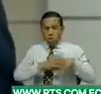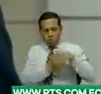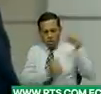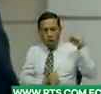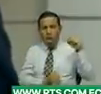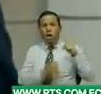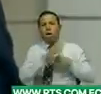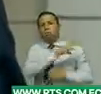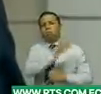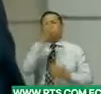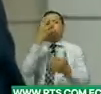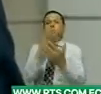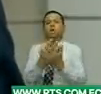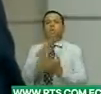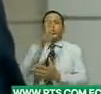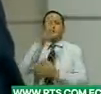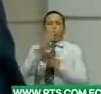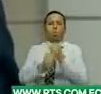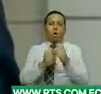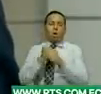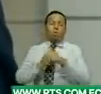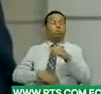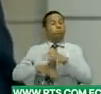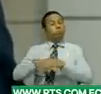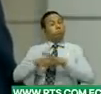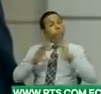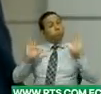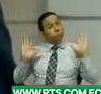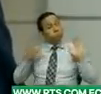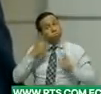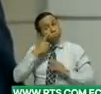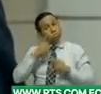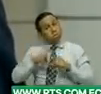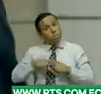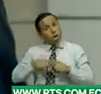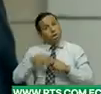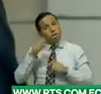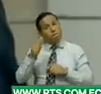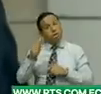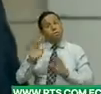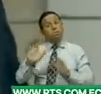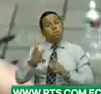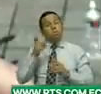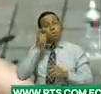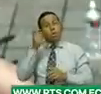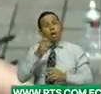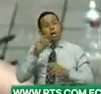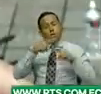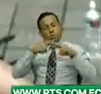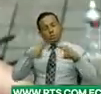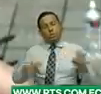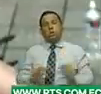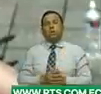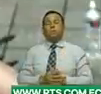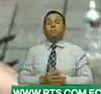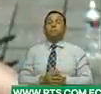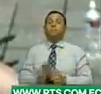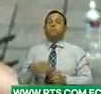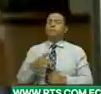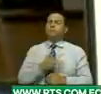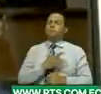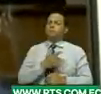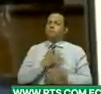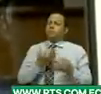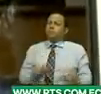varias circunstancias, eso lo decidirá ya en el momento oportuno si es que hay juicio y el tribunal penal correspondiente. Y sentimos que es hora de